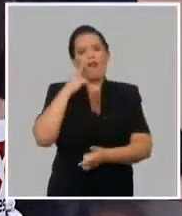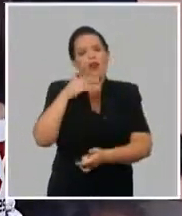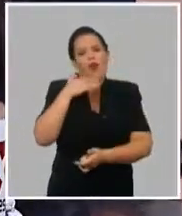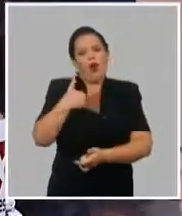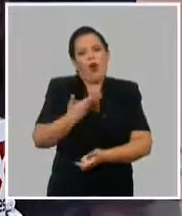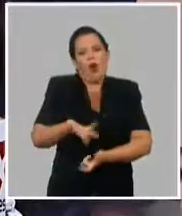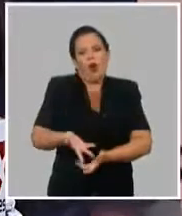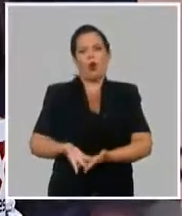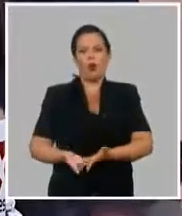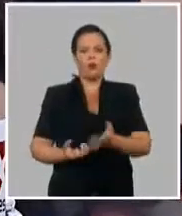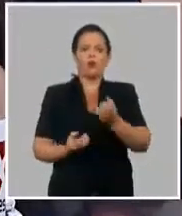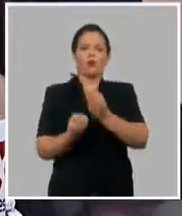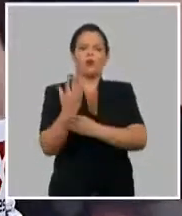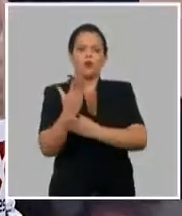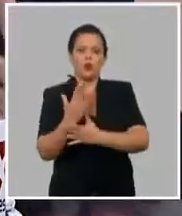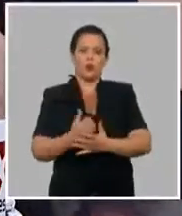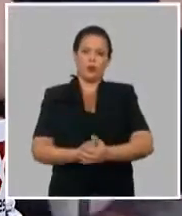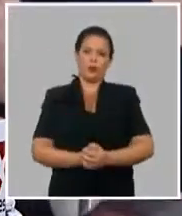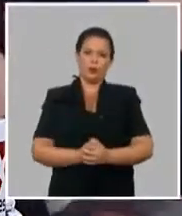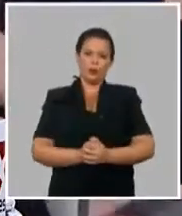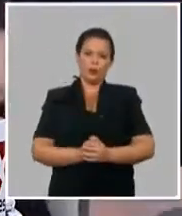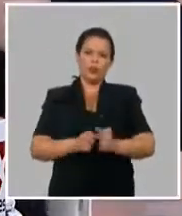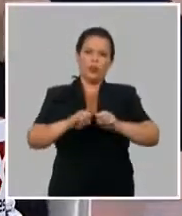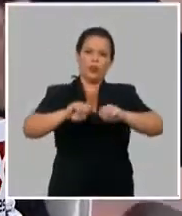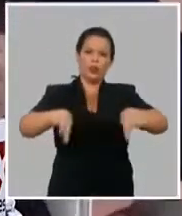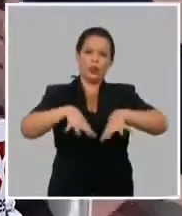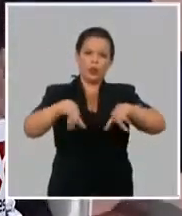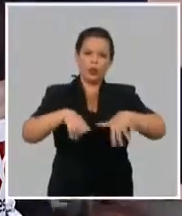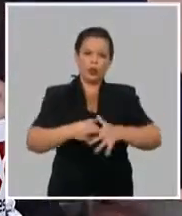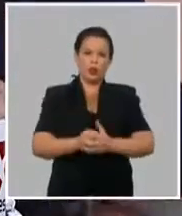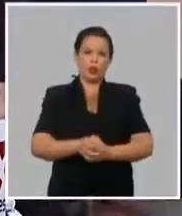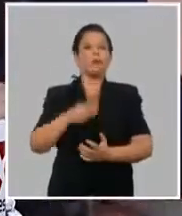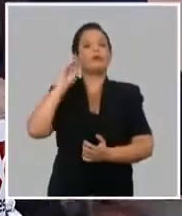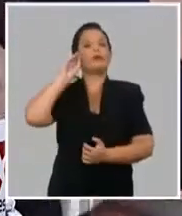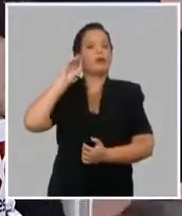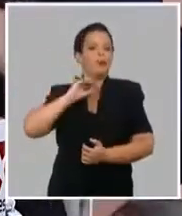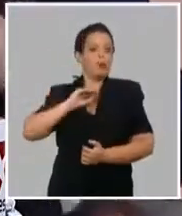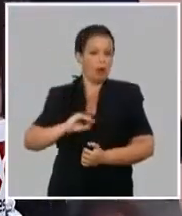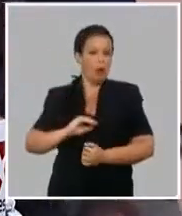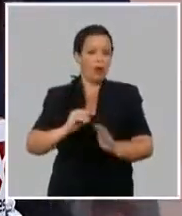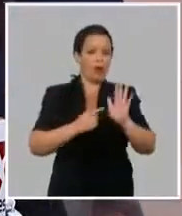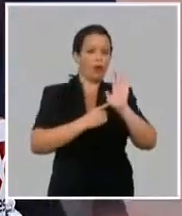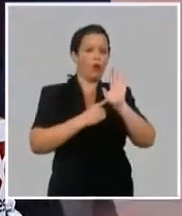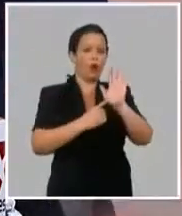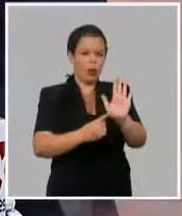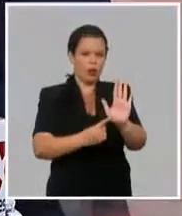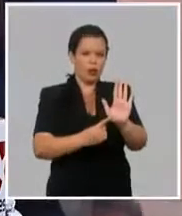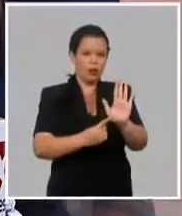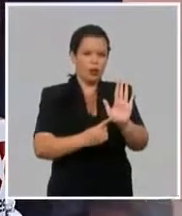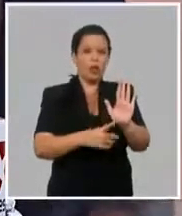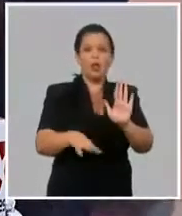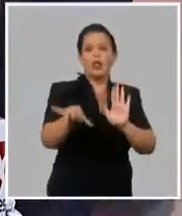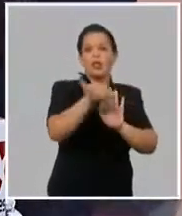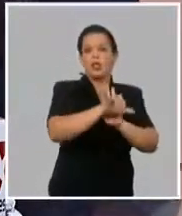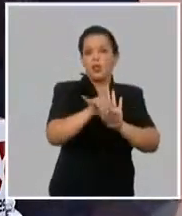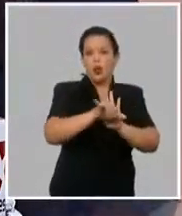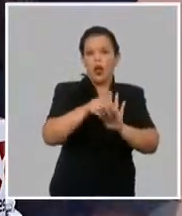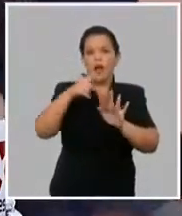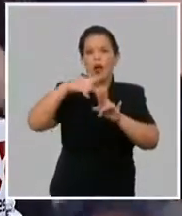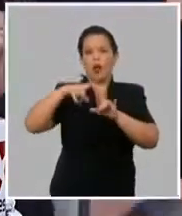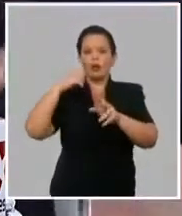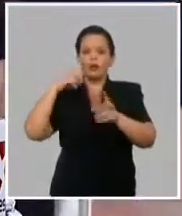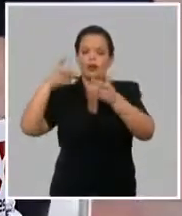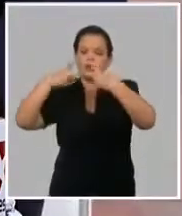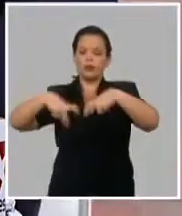cosa que era tan extravagante y tan realmente increíble a pesar de todo eso se hizo una investigación extremadamente profesional